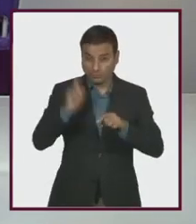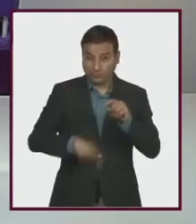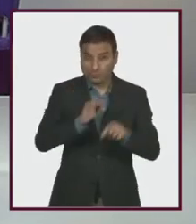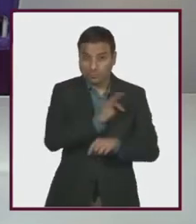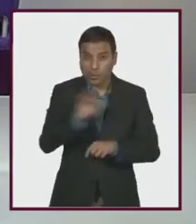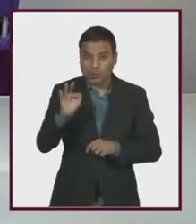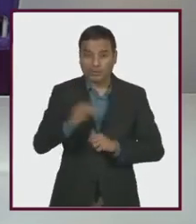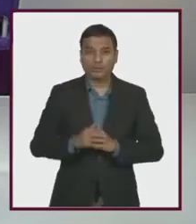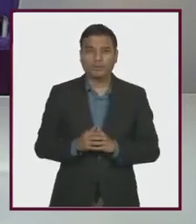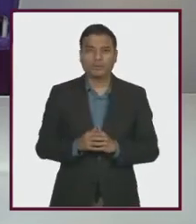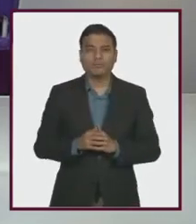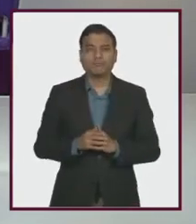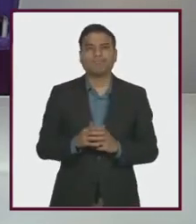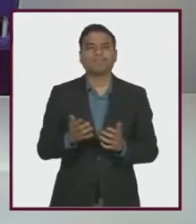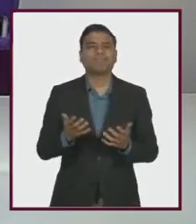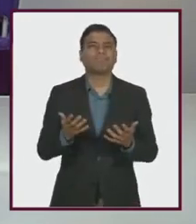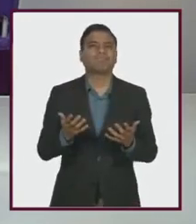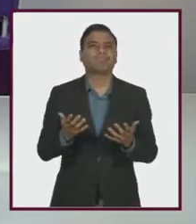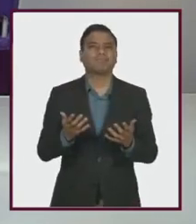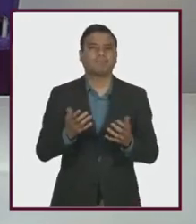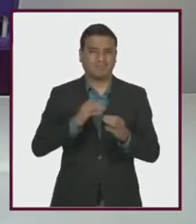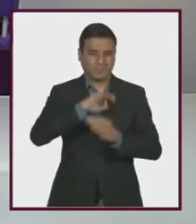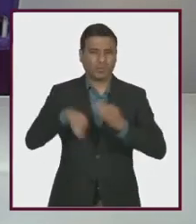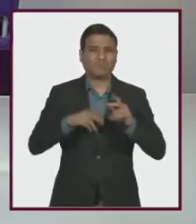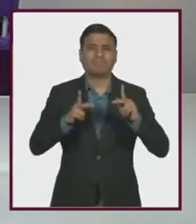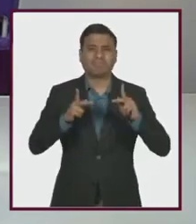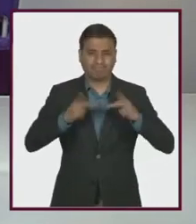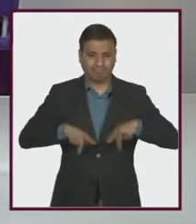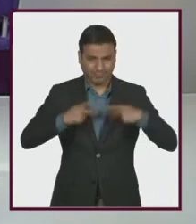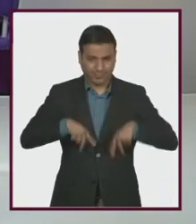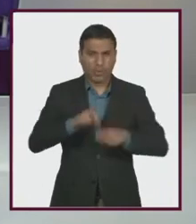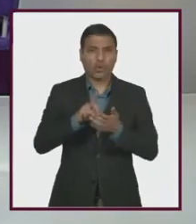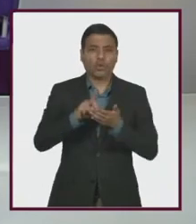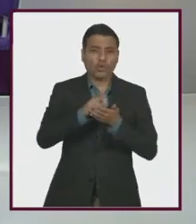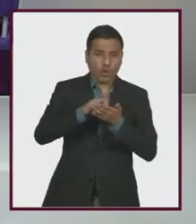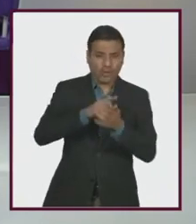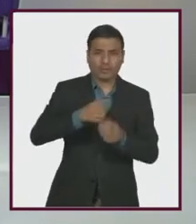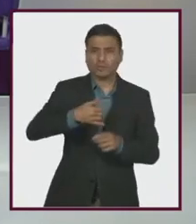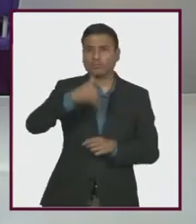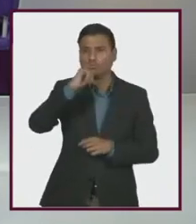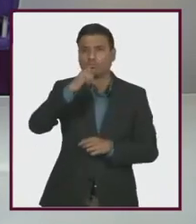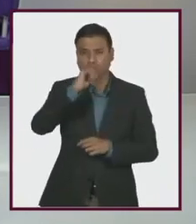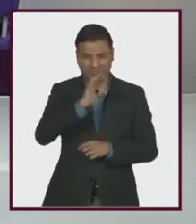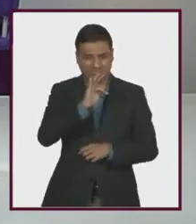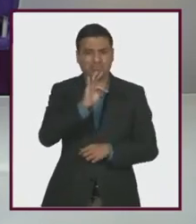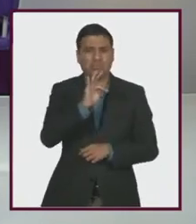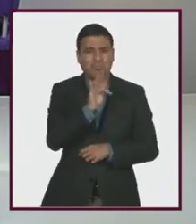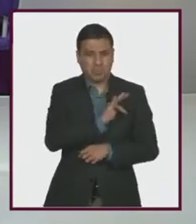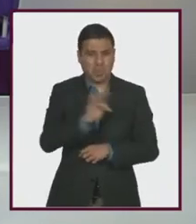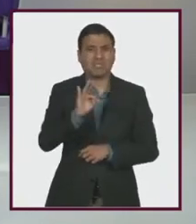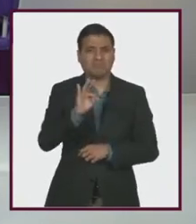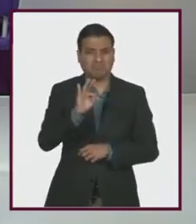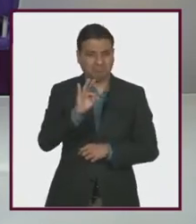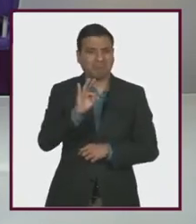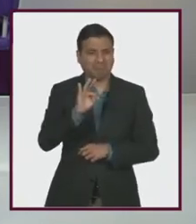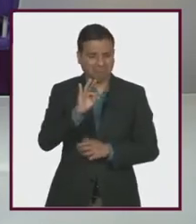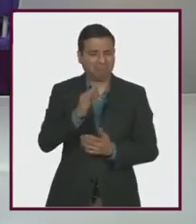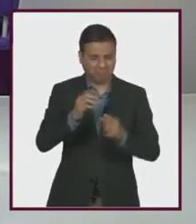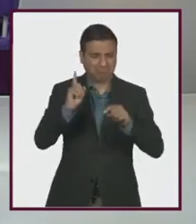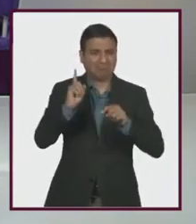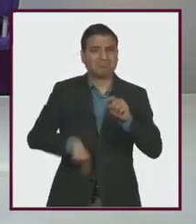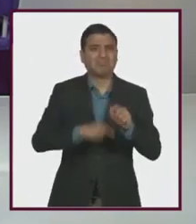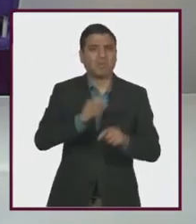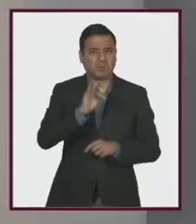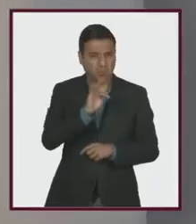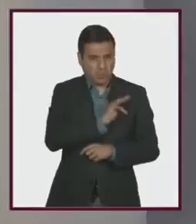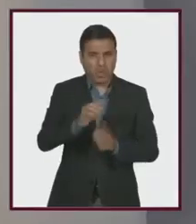Pues partimos de la idea de que todas las personas que consumen sustancias pueden tener una alternativa de tratamiento